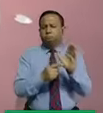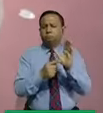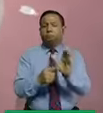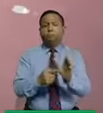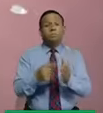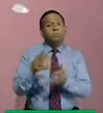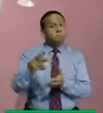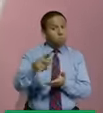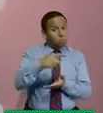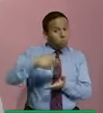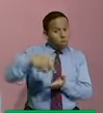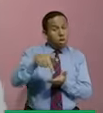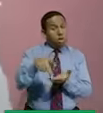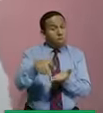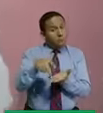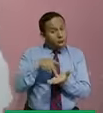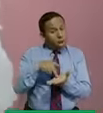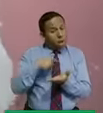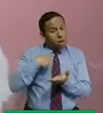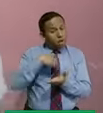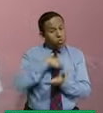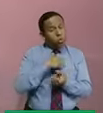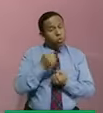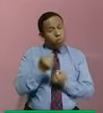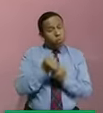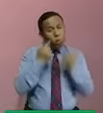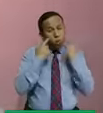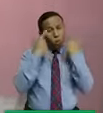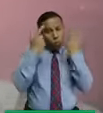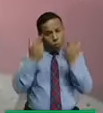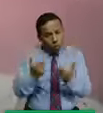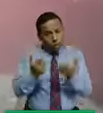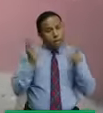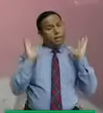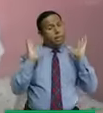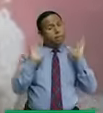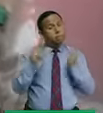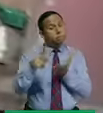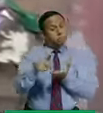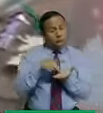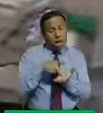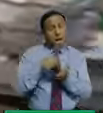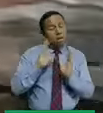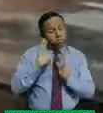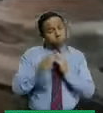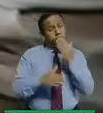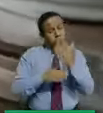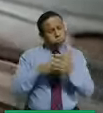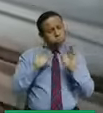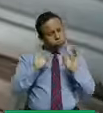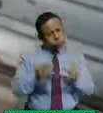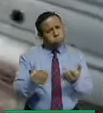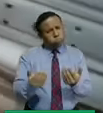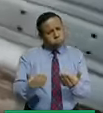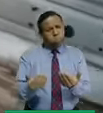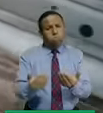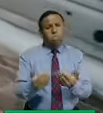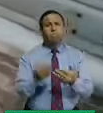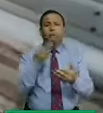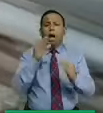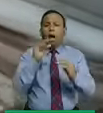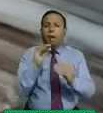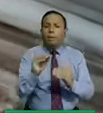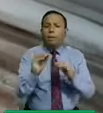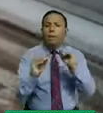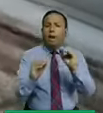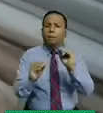cierta ayuda económica, según ellos, con el objetivo de dar un resguardo y protección a nosotros. ¿Les